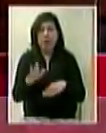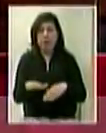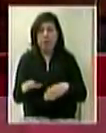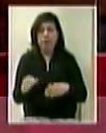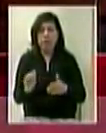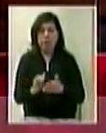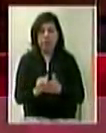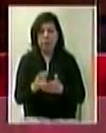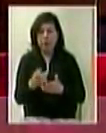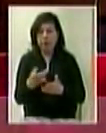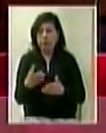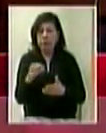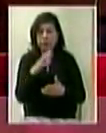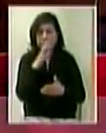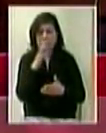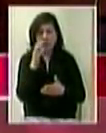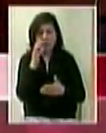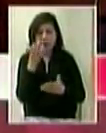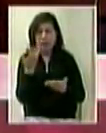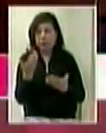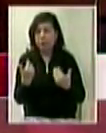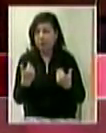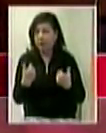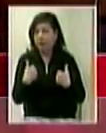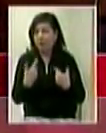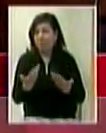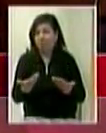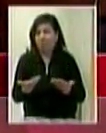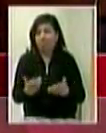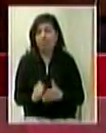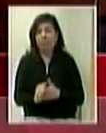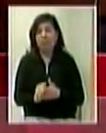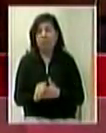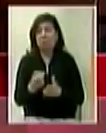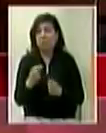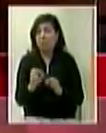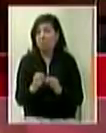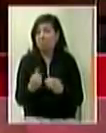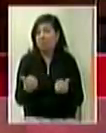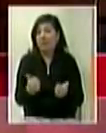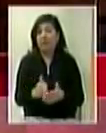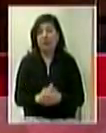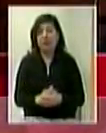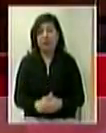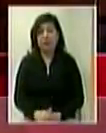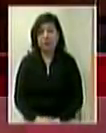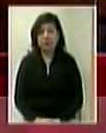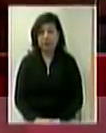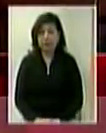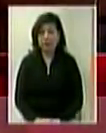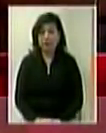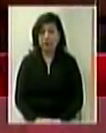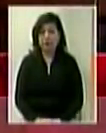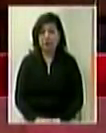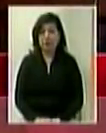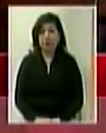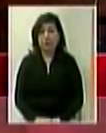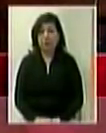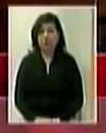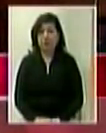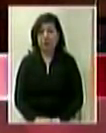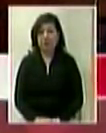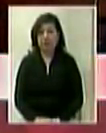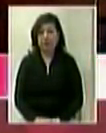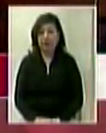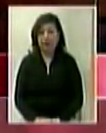o niñas de que esa mujer o ese hombre que eventualmente puede ser un padre soltero o en este caso la mayoría madre solteras estén en